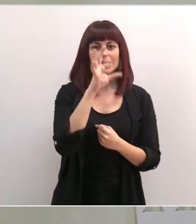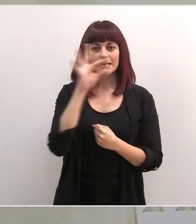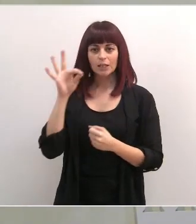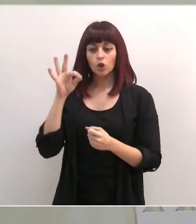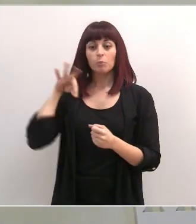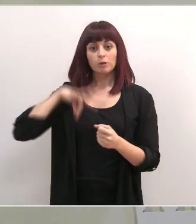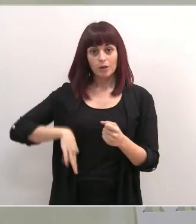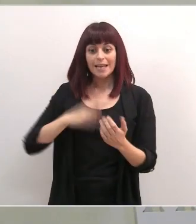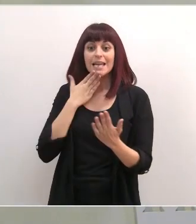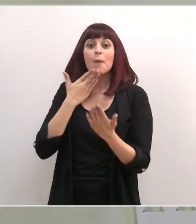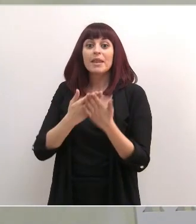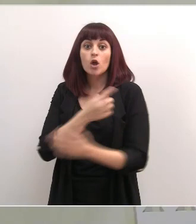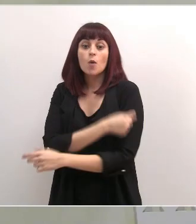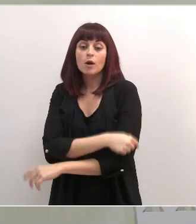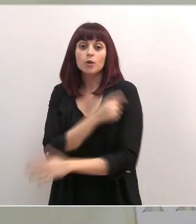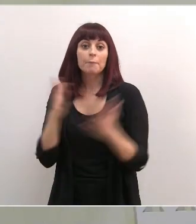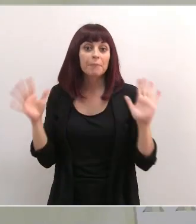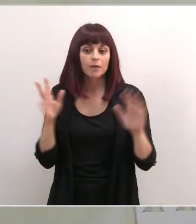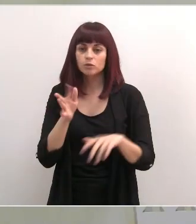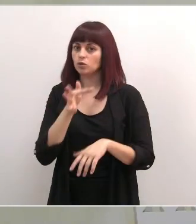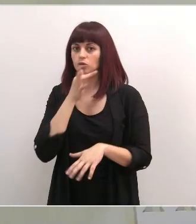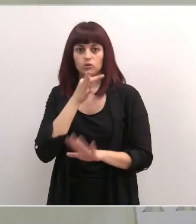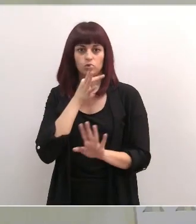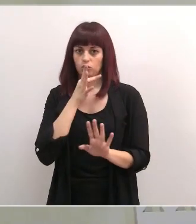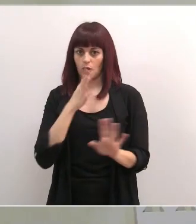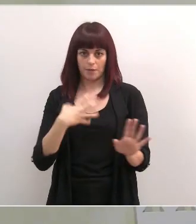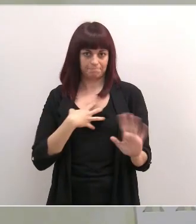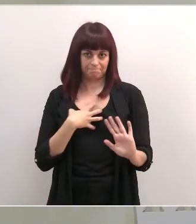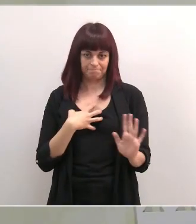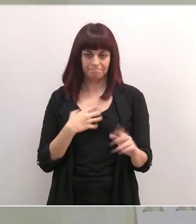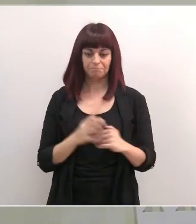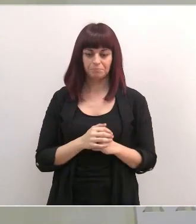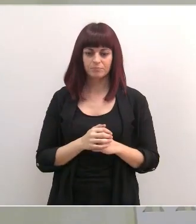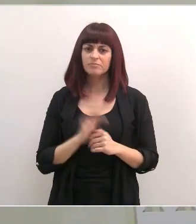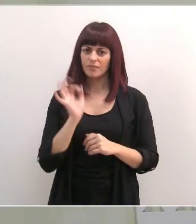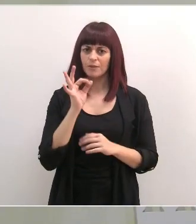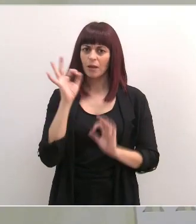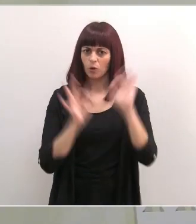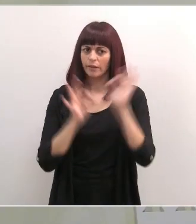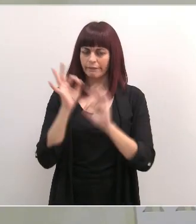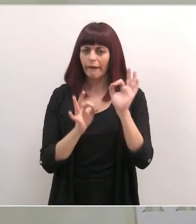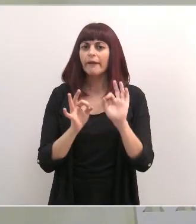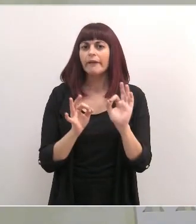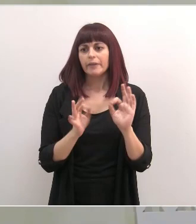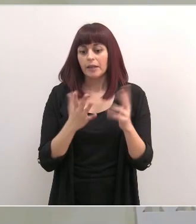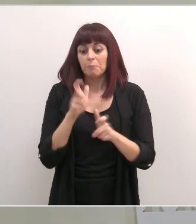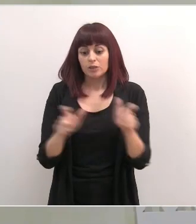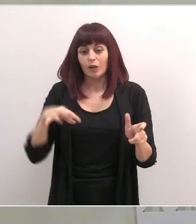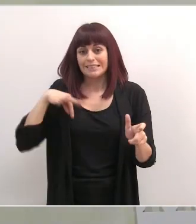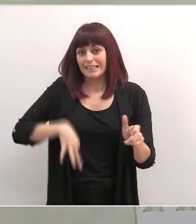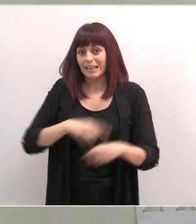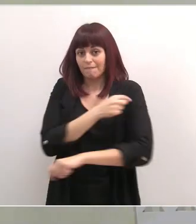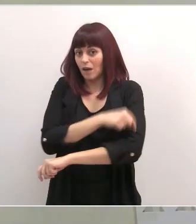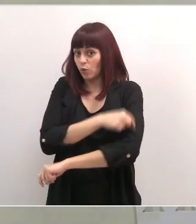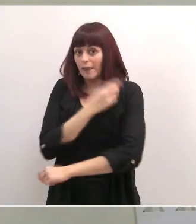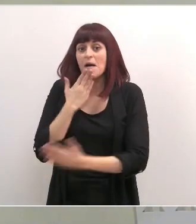que han solicitado la vacuna y que todavía no se la hemos podido poner. Es verdad que queda un porcentaje todavía notable de personal sanitario que